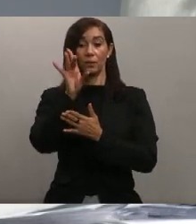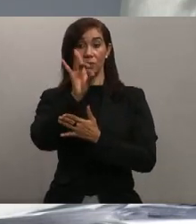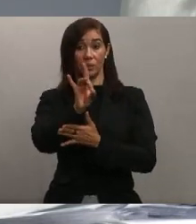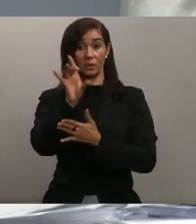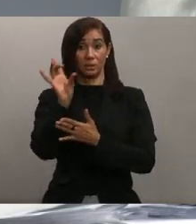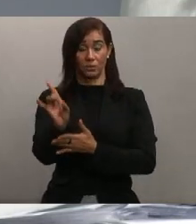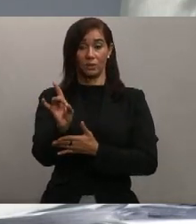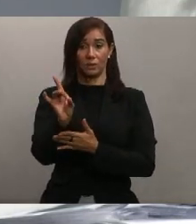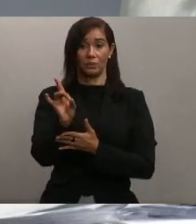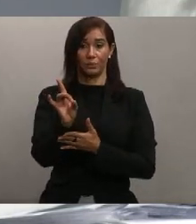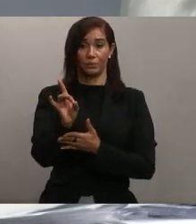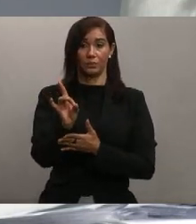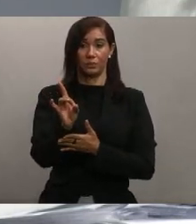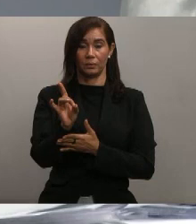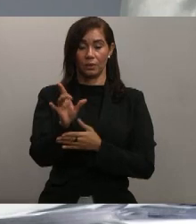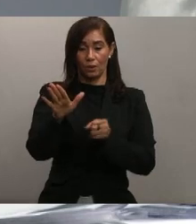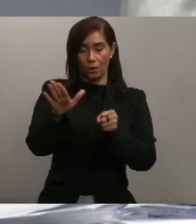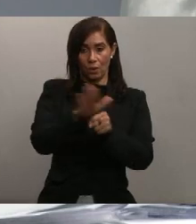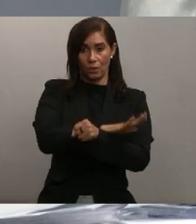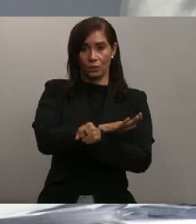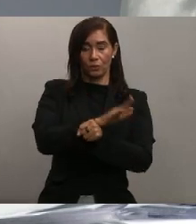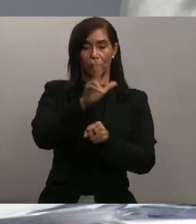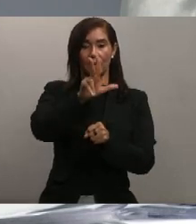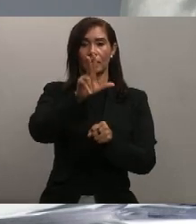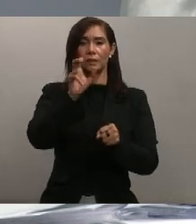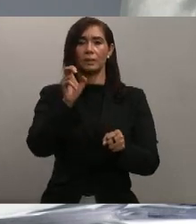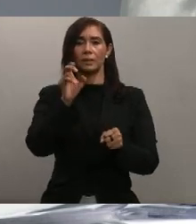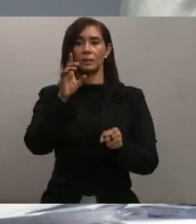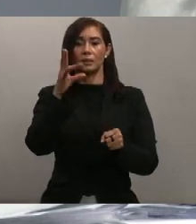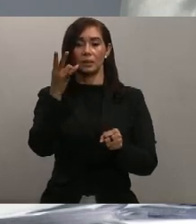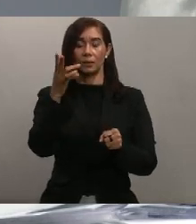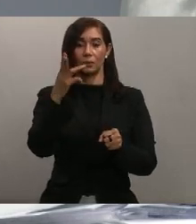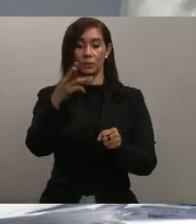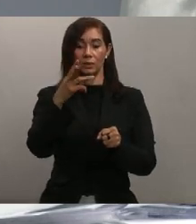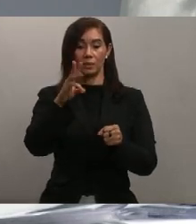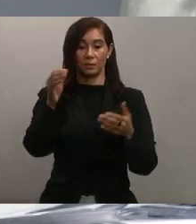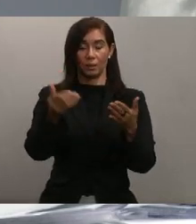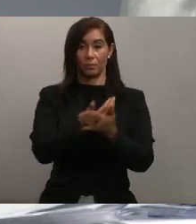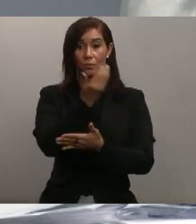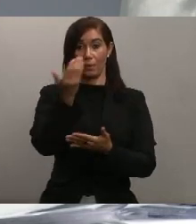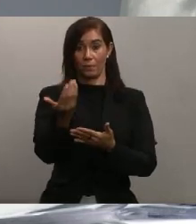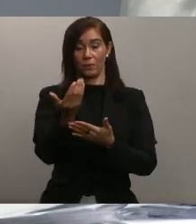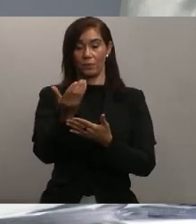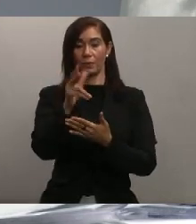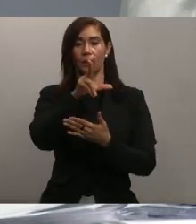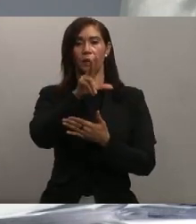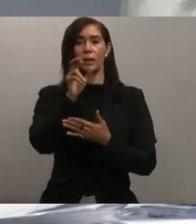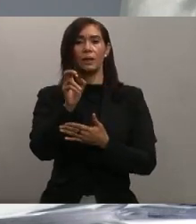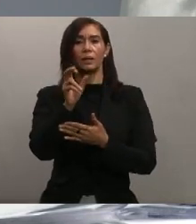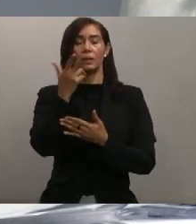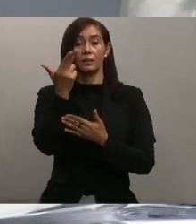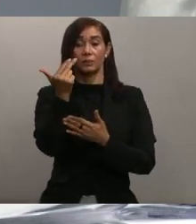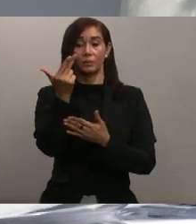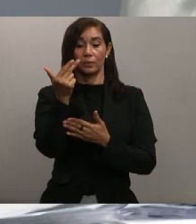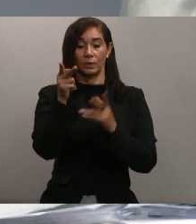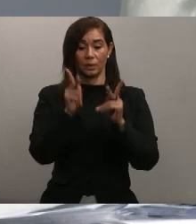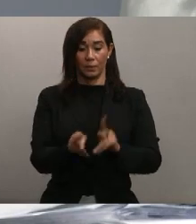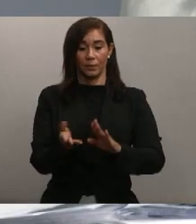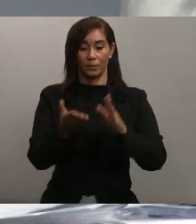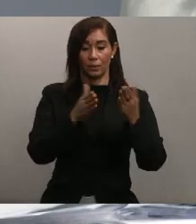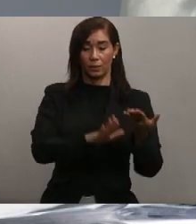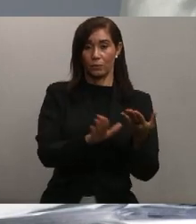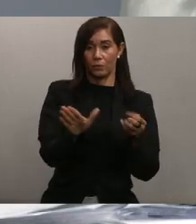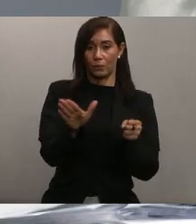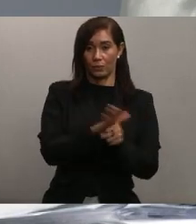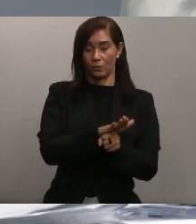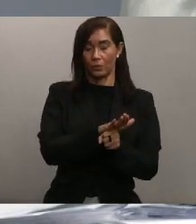7.288 casos, con un total de 316 casos nuevos, 313 fallecidos